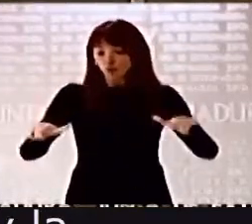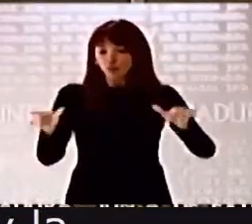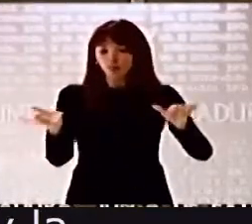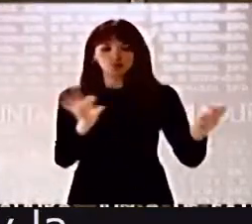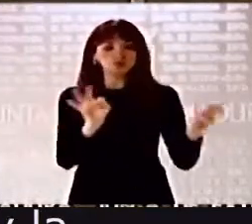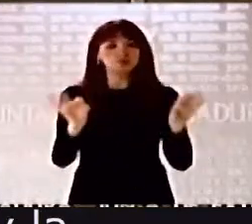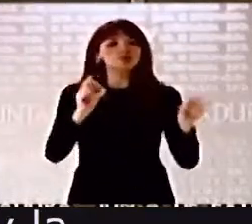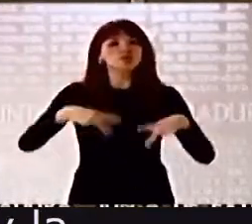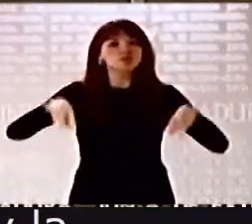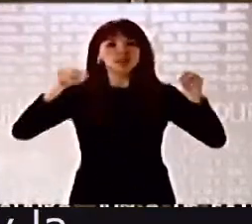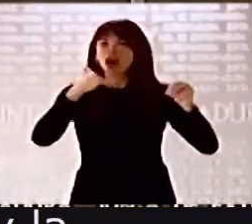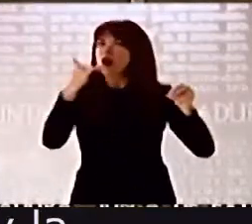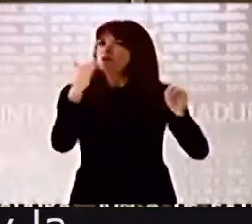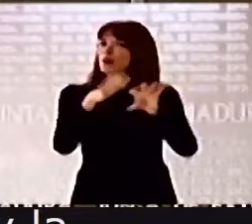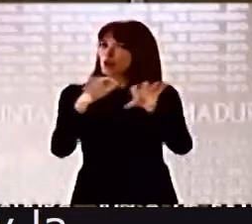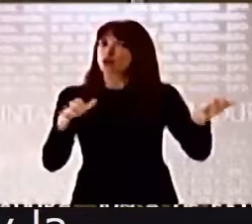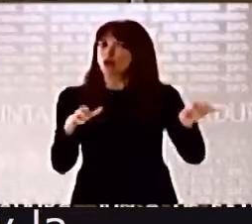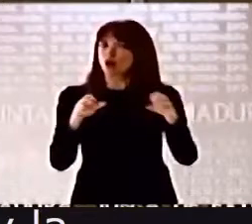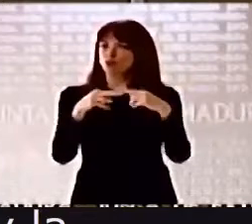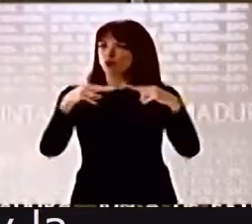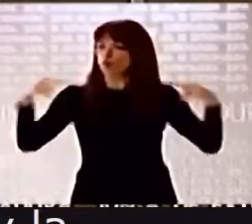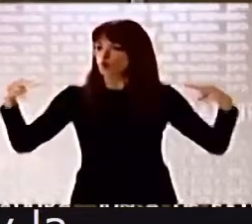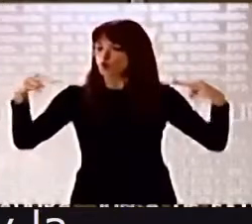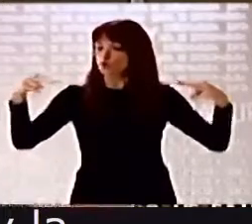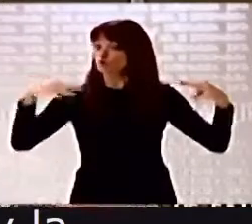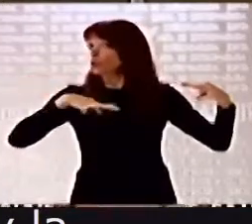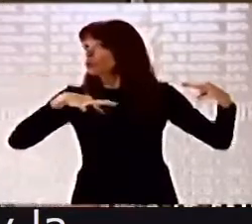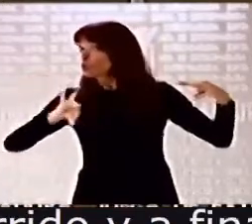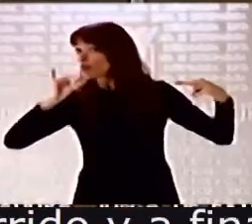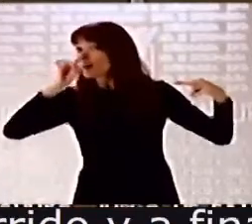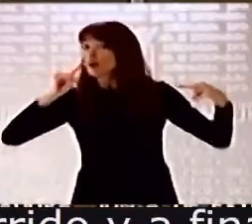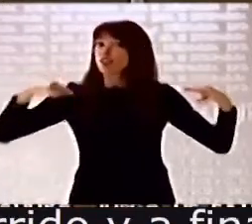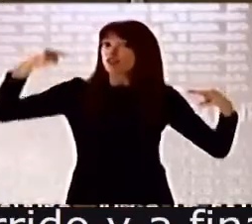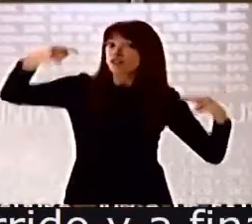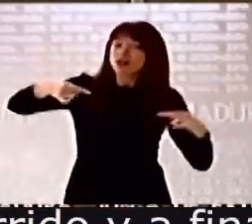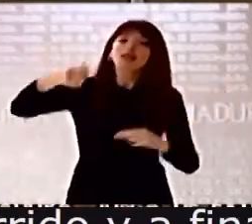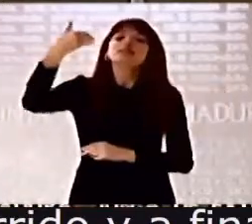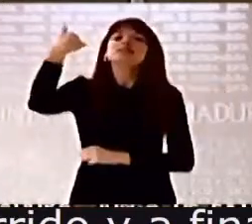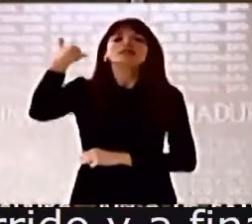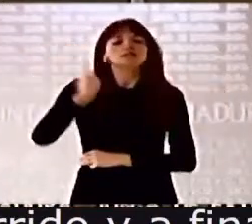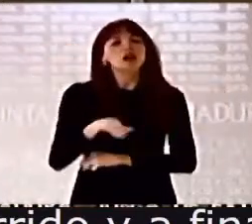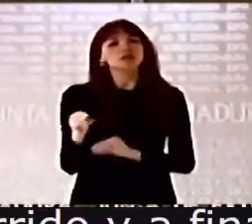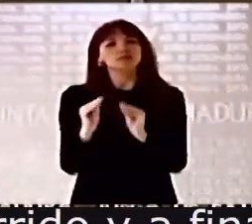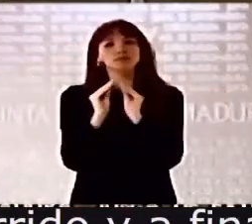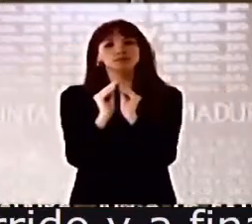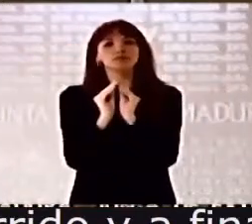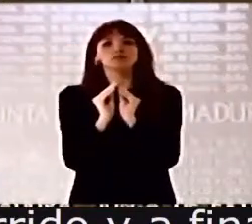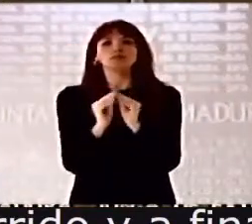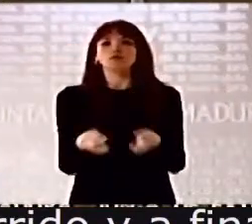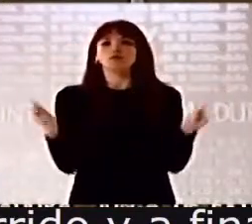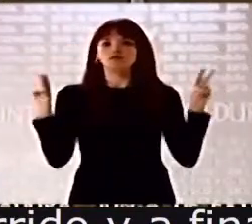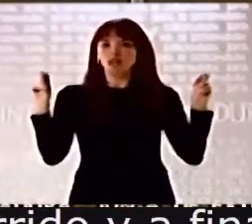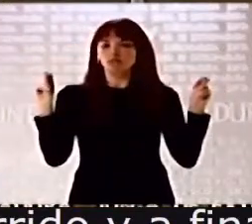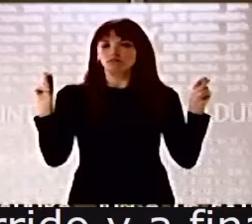su recorrido y que muy probablemente a final del año que viene, tal como se anunció, pues vaya a estar terminada la obra en el